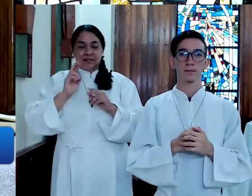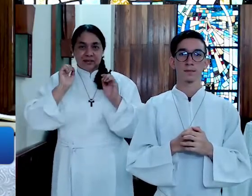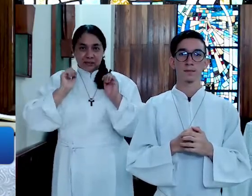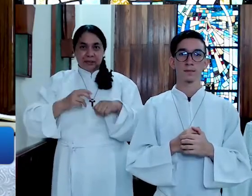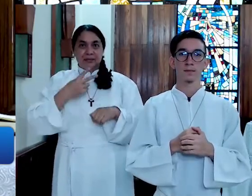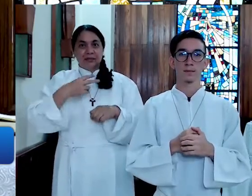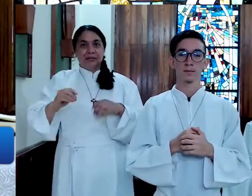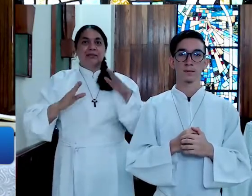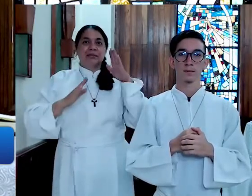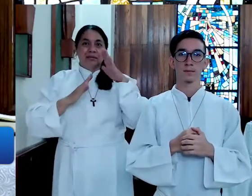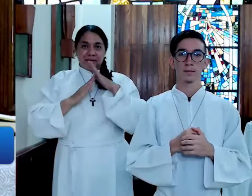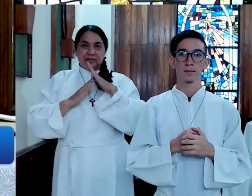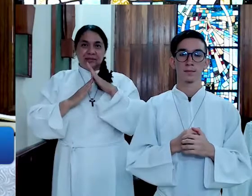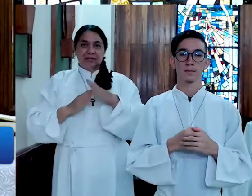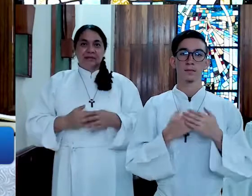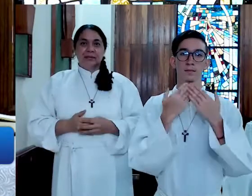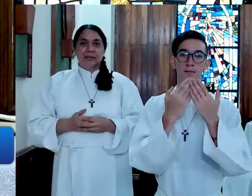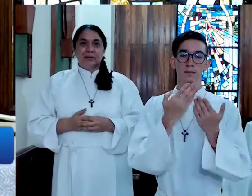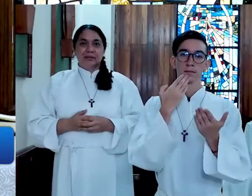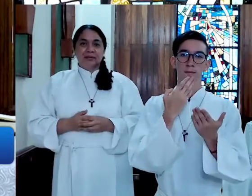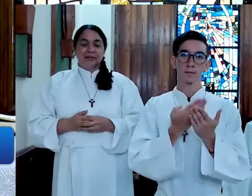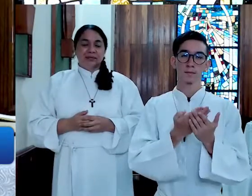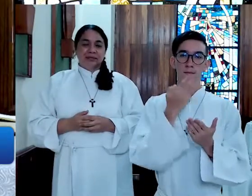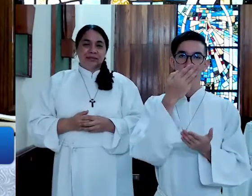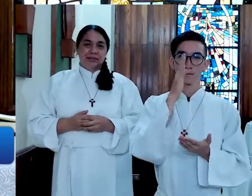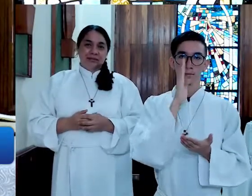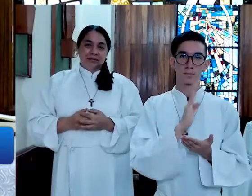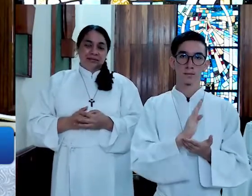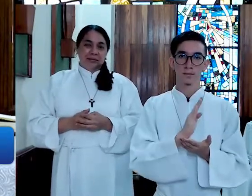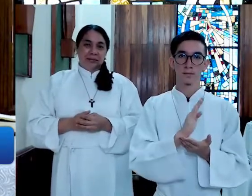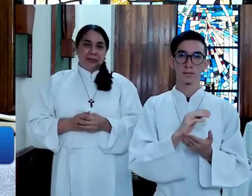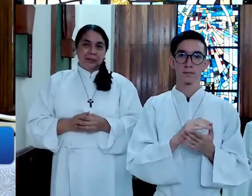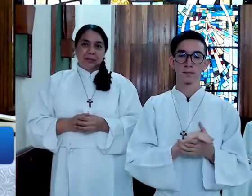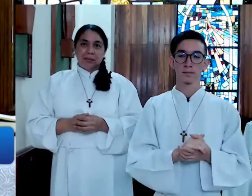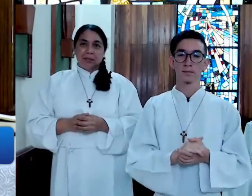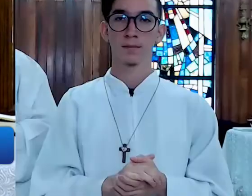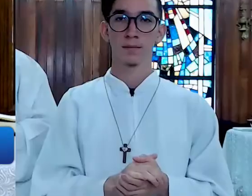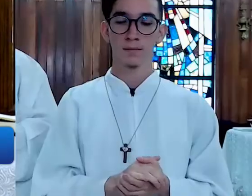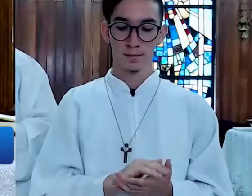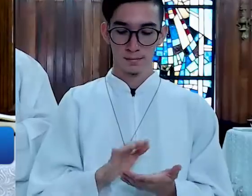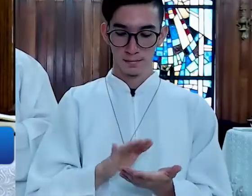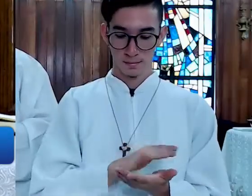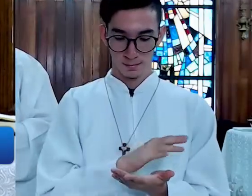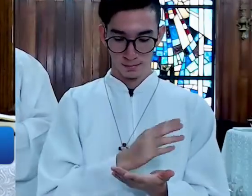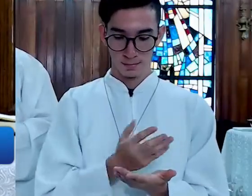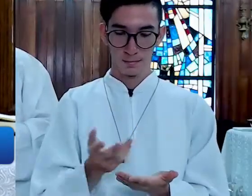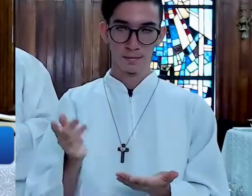Señor pueden ir en paz. Demos gracias a Dios.